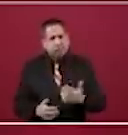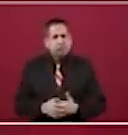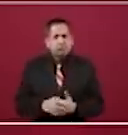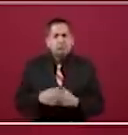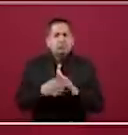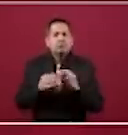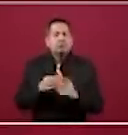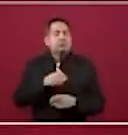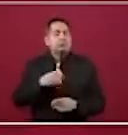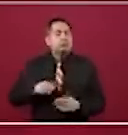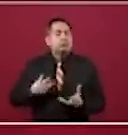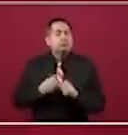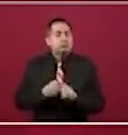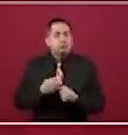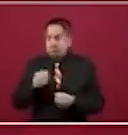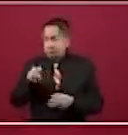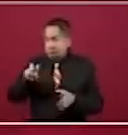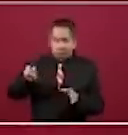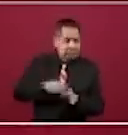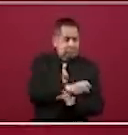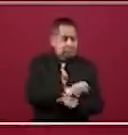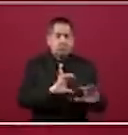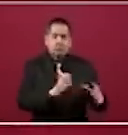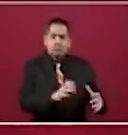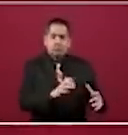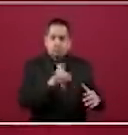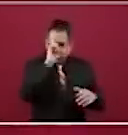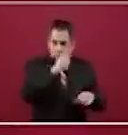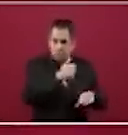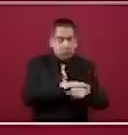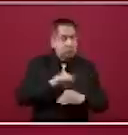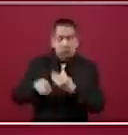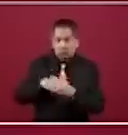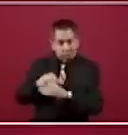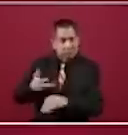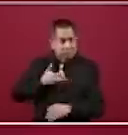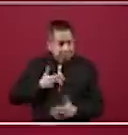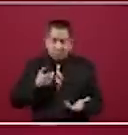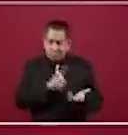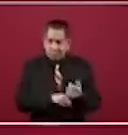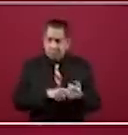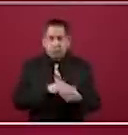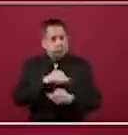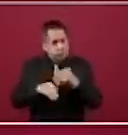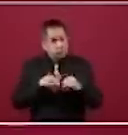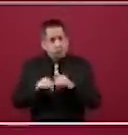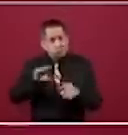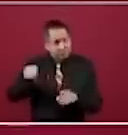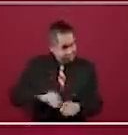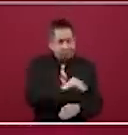son miembros de consejos de administración. Todos trabajaron en